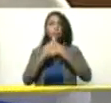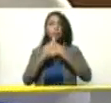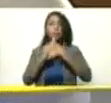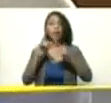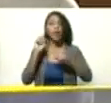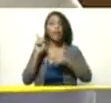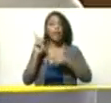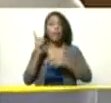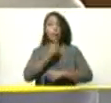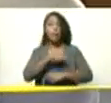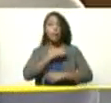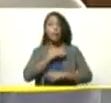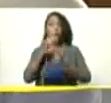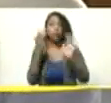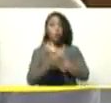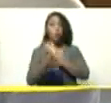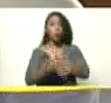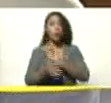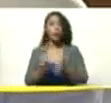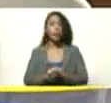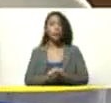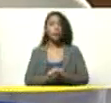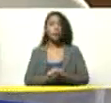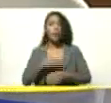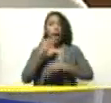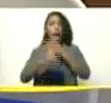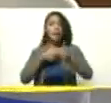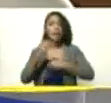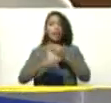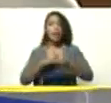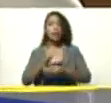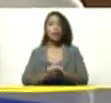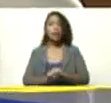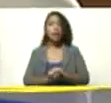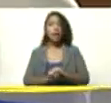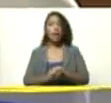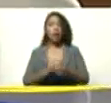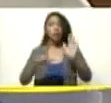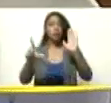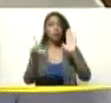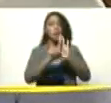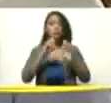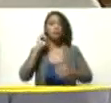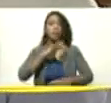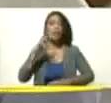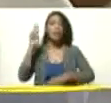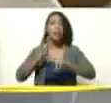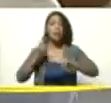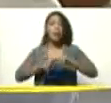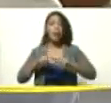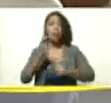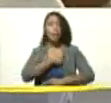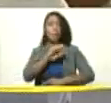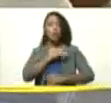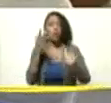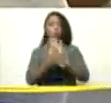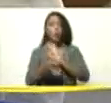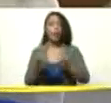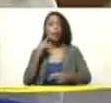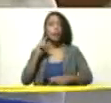corriente españolista acusa de crear la leyenda negra sobre el colonialismo español, hizo